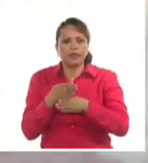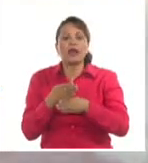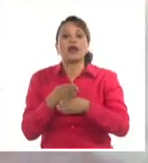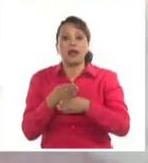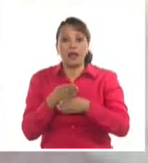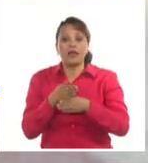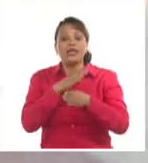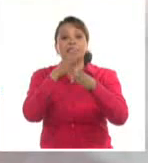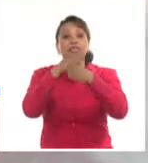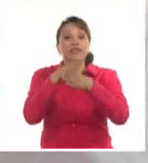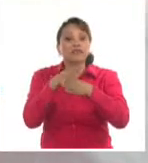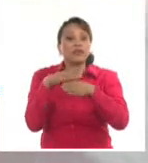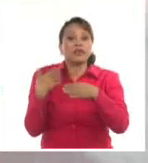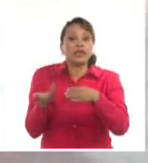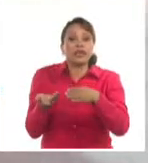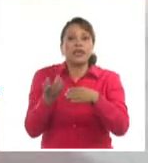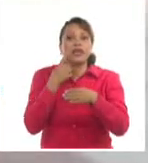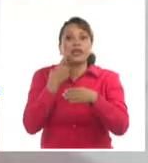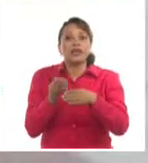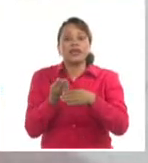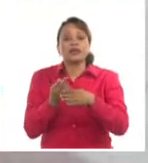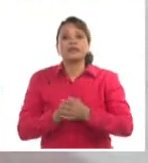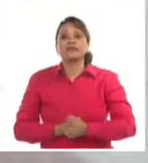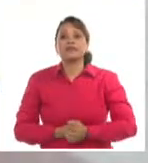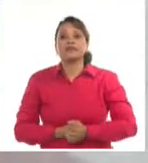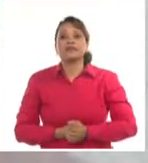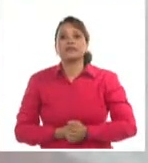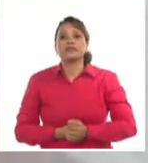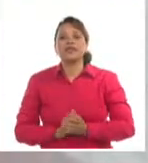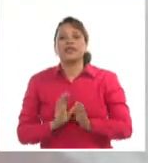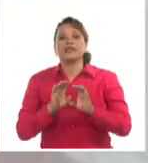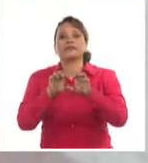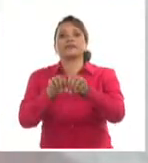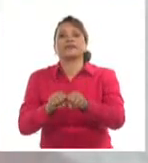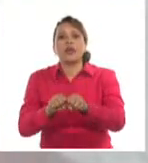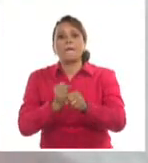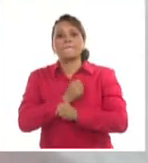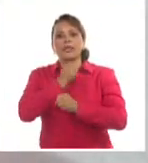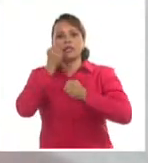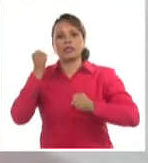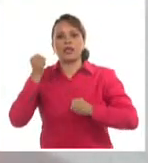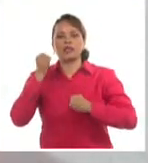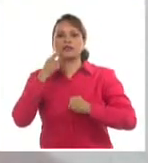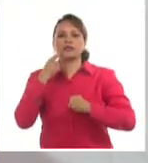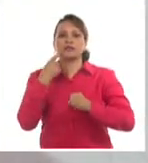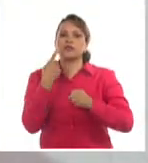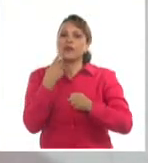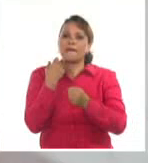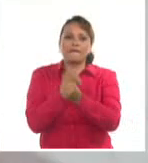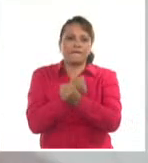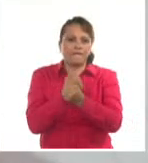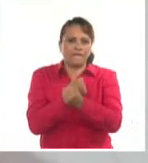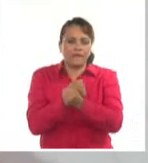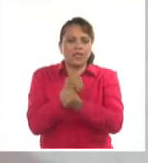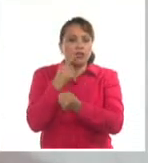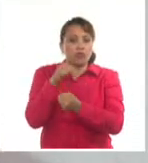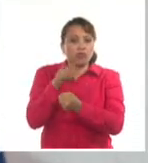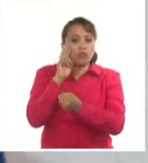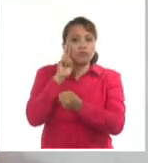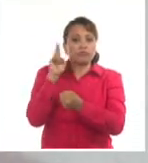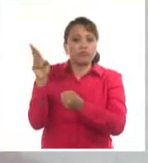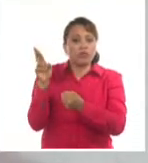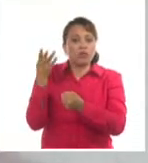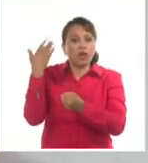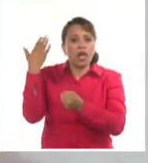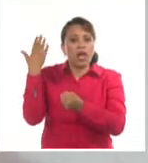Significa precisamente una incursión militar de grandes consecuencias. Estaríamos recordando lo que ya